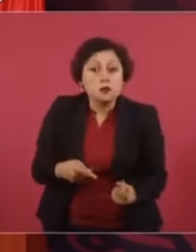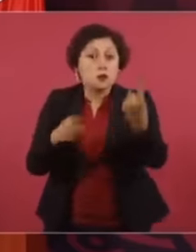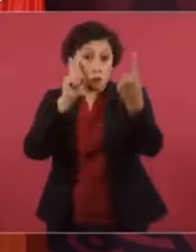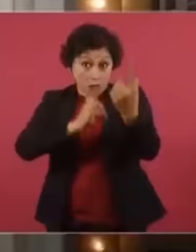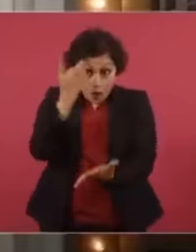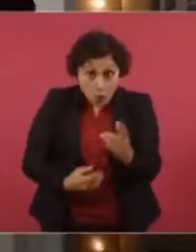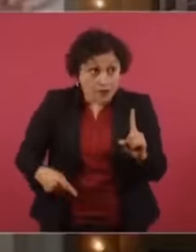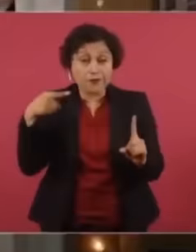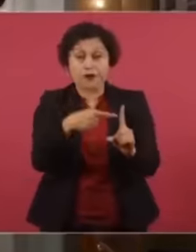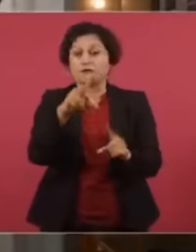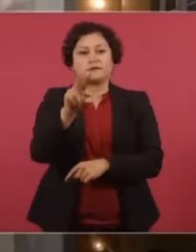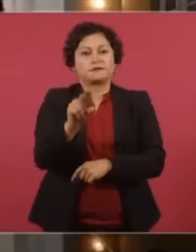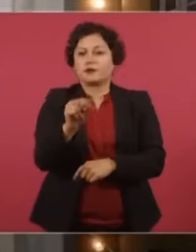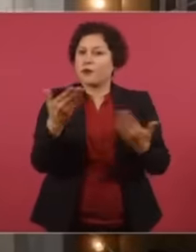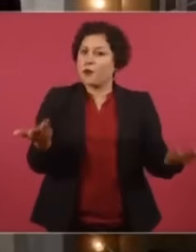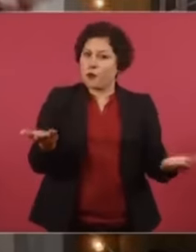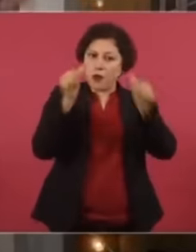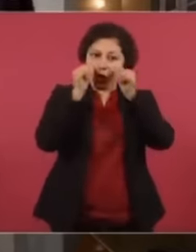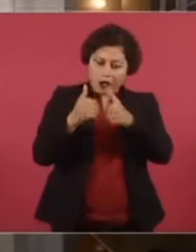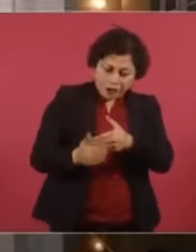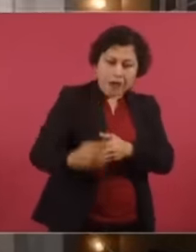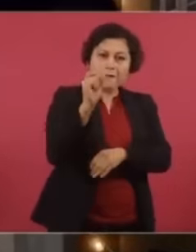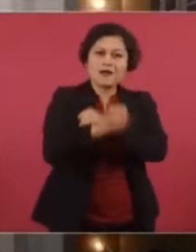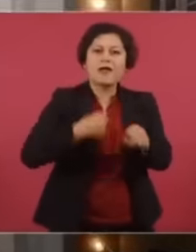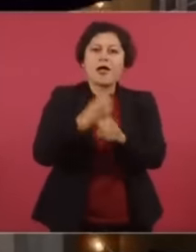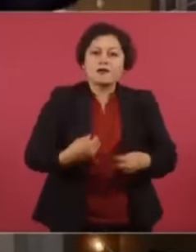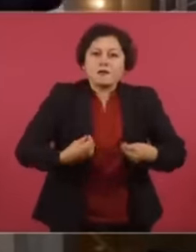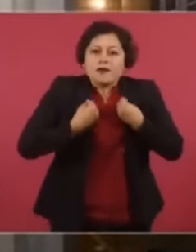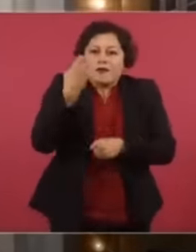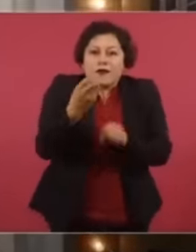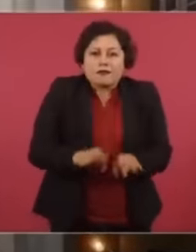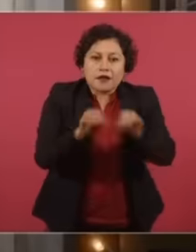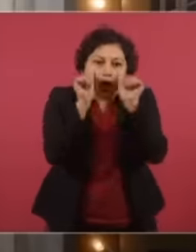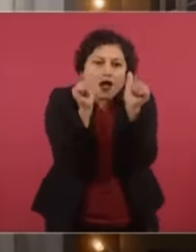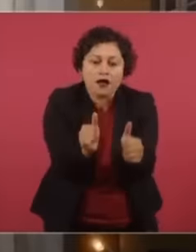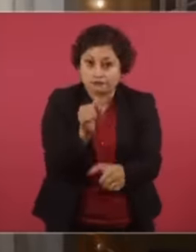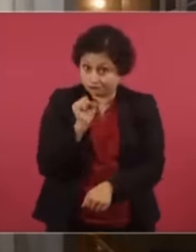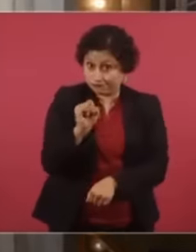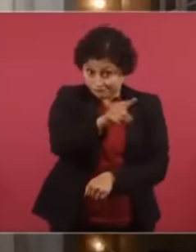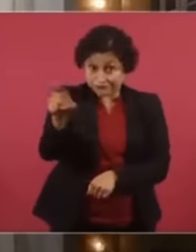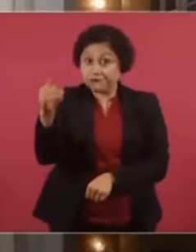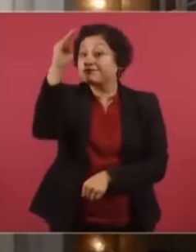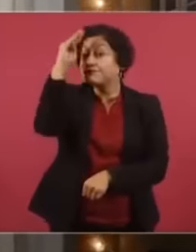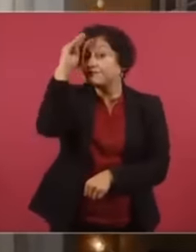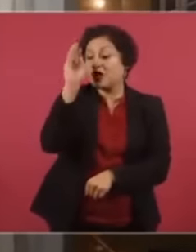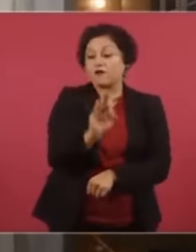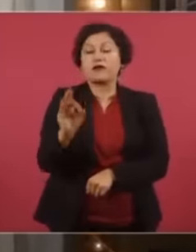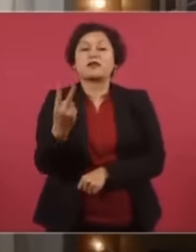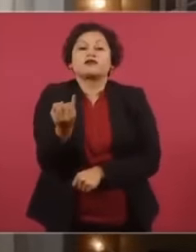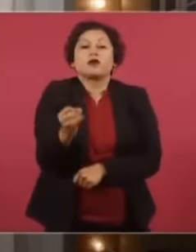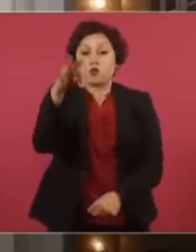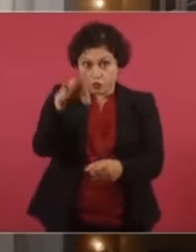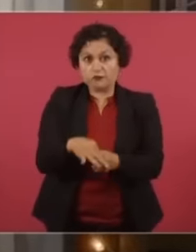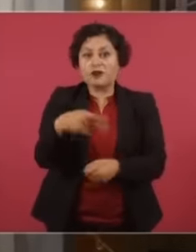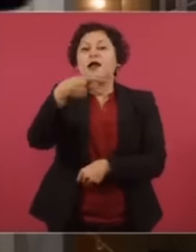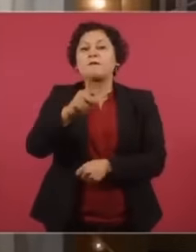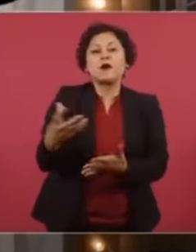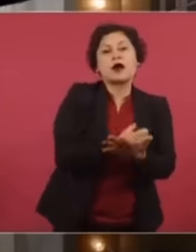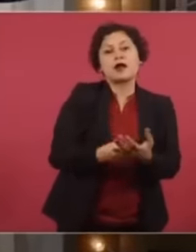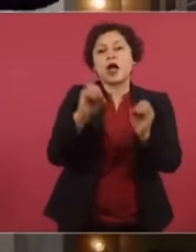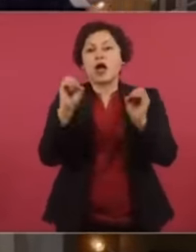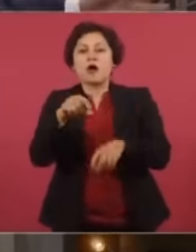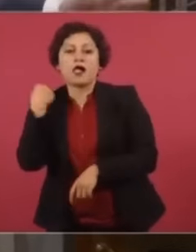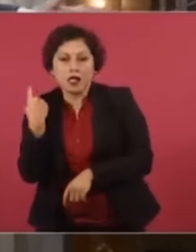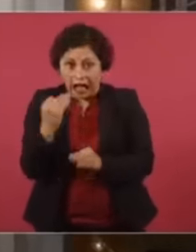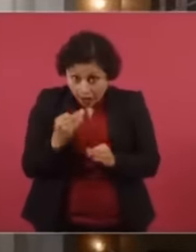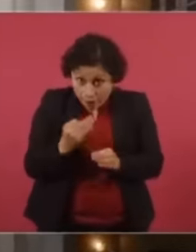se trata de cómo vamos a vivir los próximos 20 años. Sí, sí, sí, mi chamaco de elección es el 2 de junio. Pero la victoria o la derrota comienza hoy. No se me